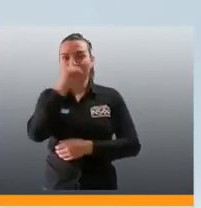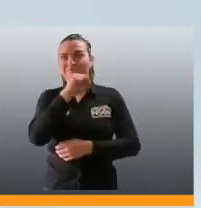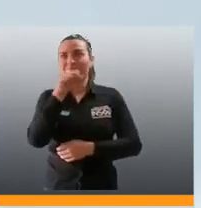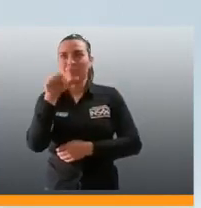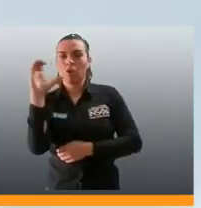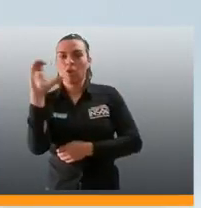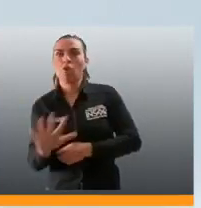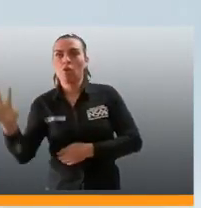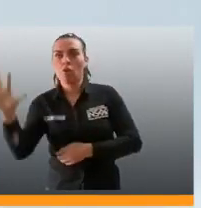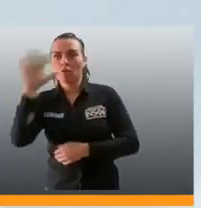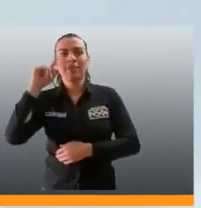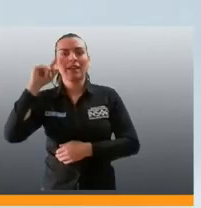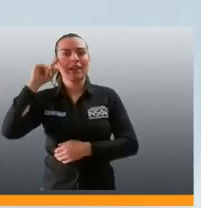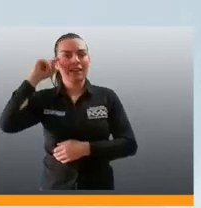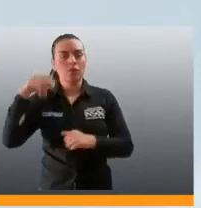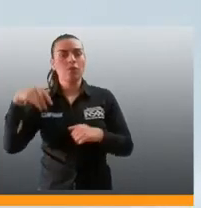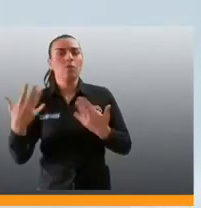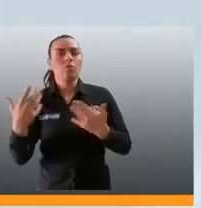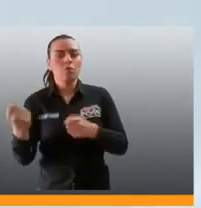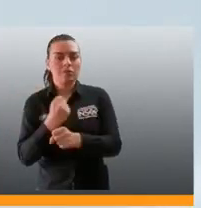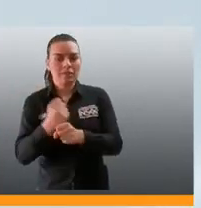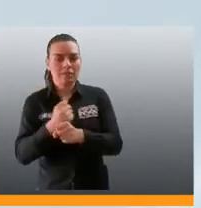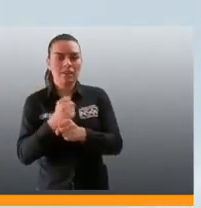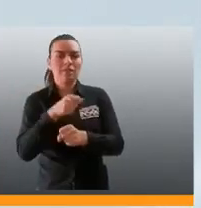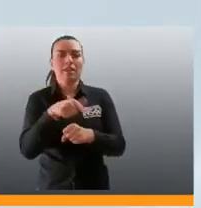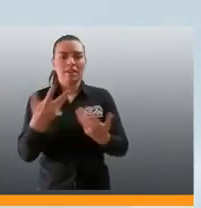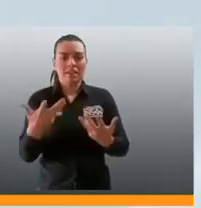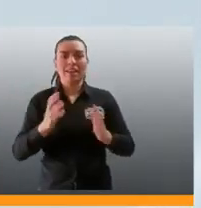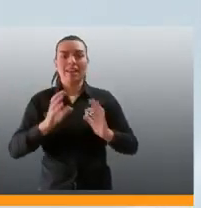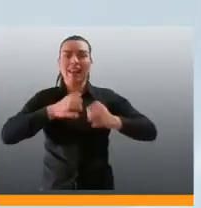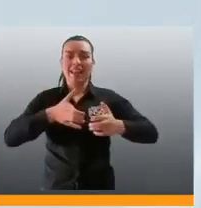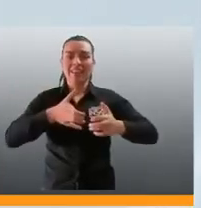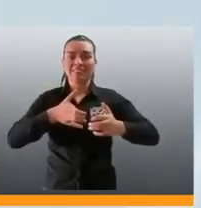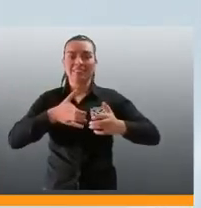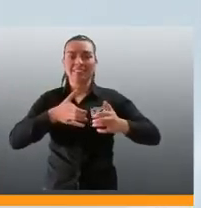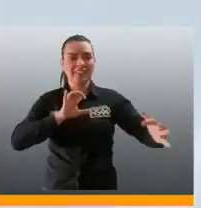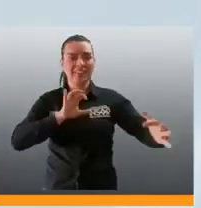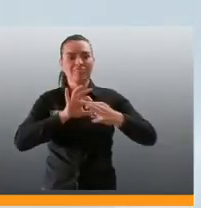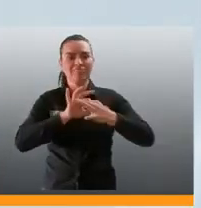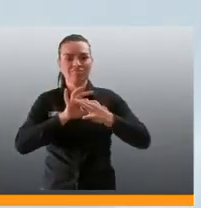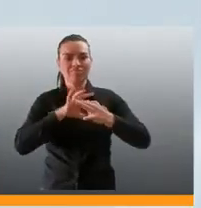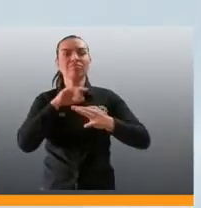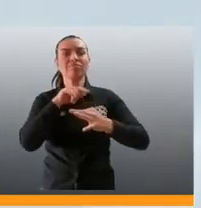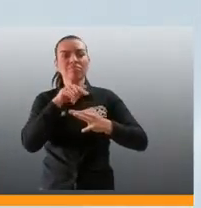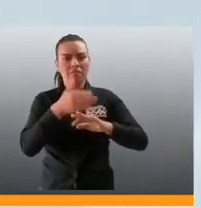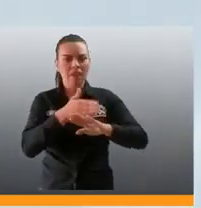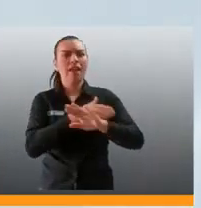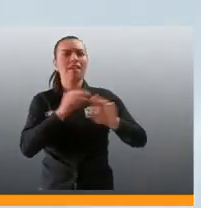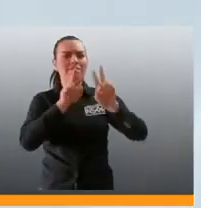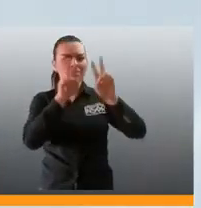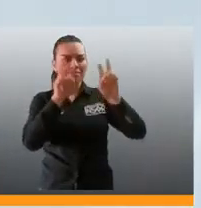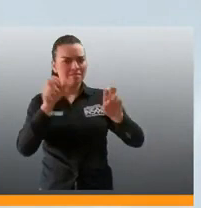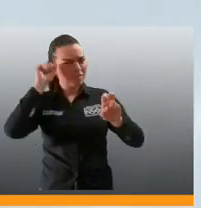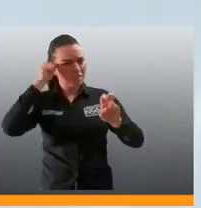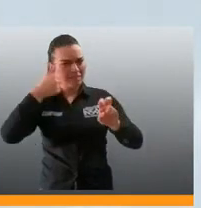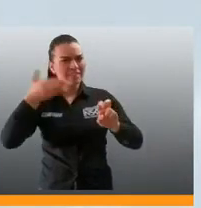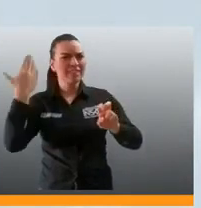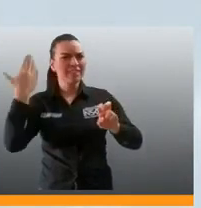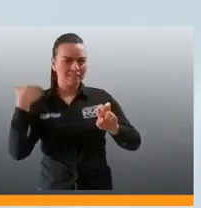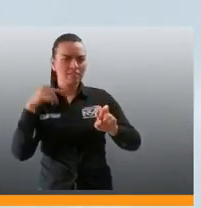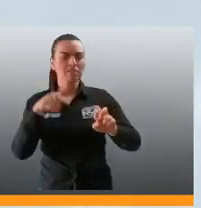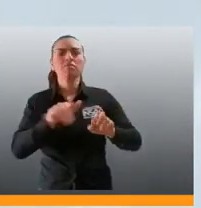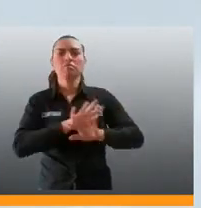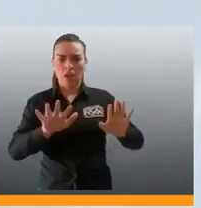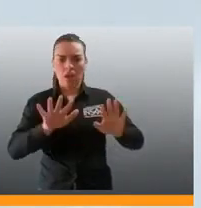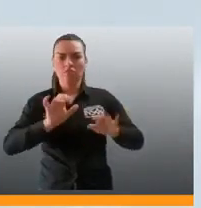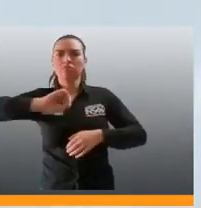seguir trabajando. Interacciones en clases sincrónicas. Como les decía, trabajamos mucho ese tema en esta segunda inmersión, pero igual